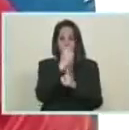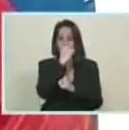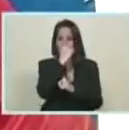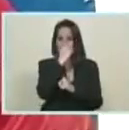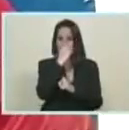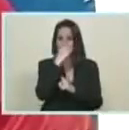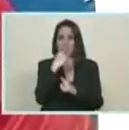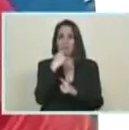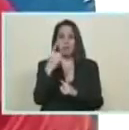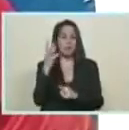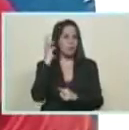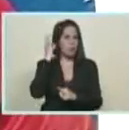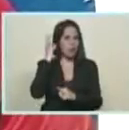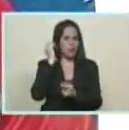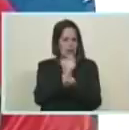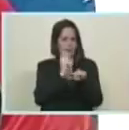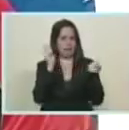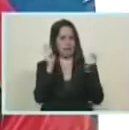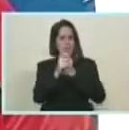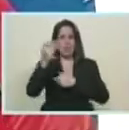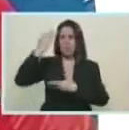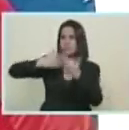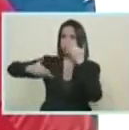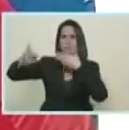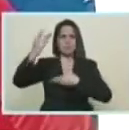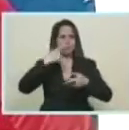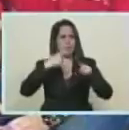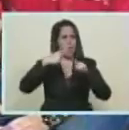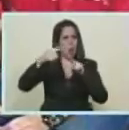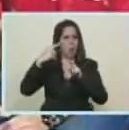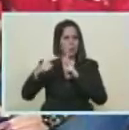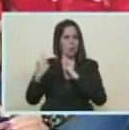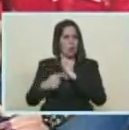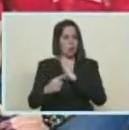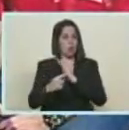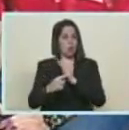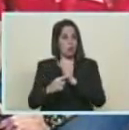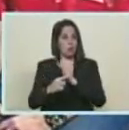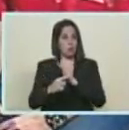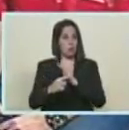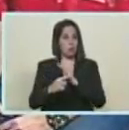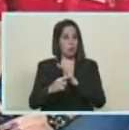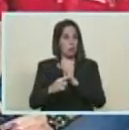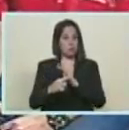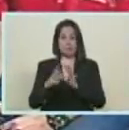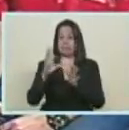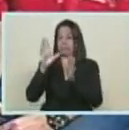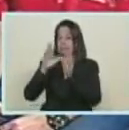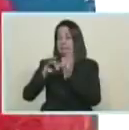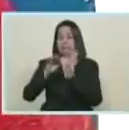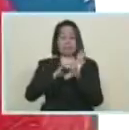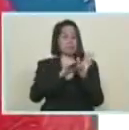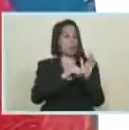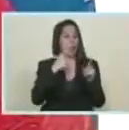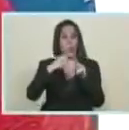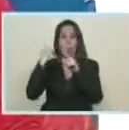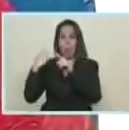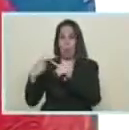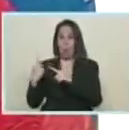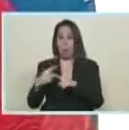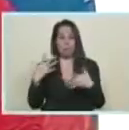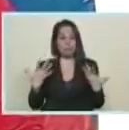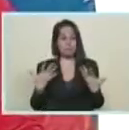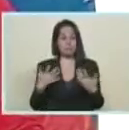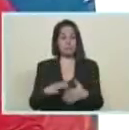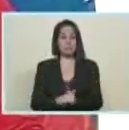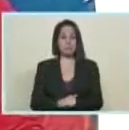Como dijo Yurbi, sustituyendo importaciones. Esa es una de las fuentes de corrupción más grandes que hemos detectado y